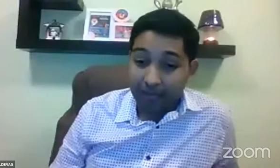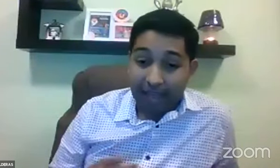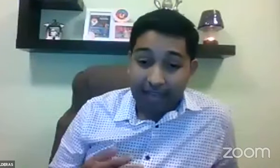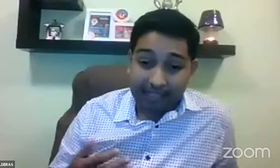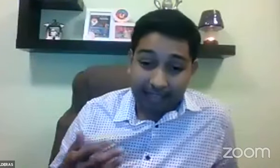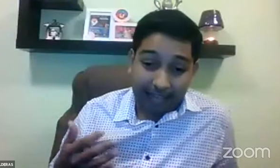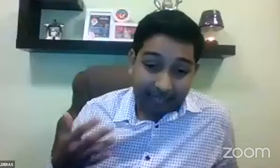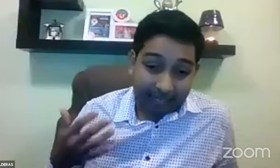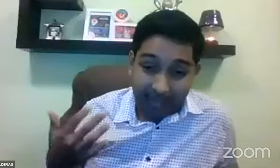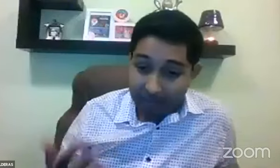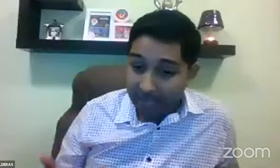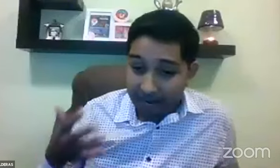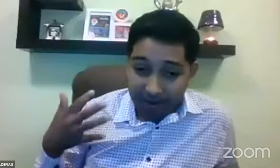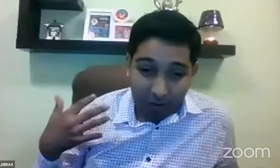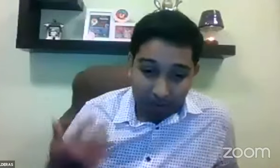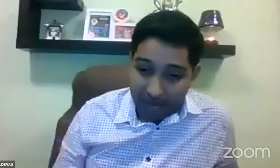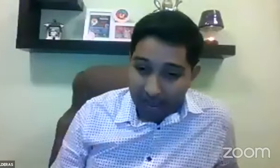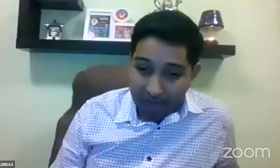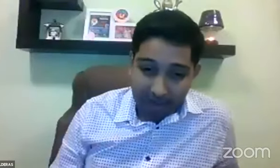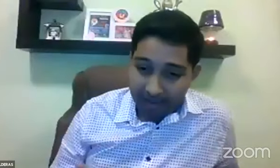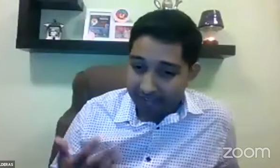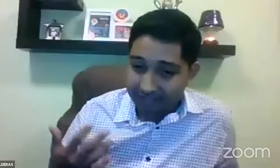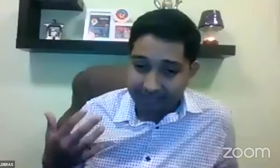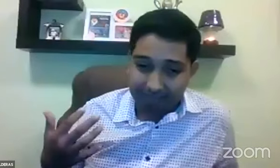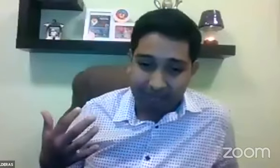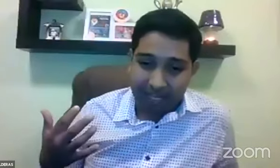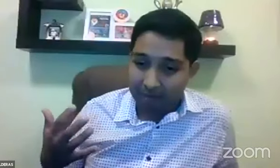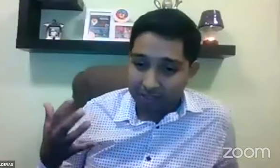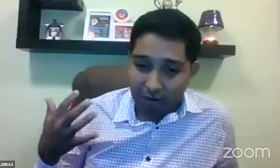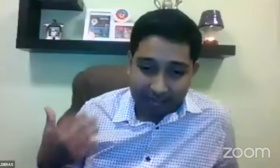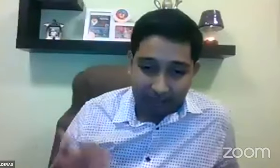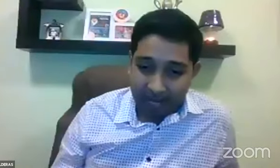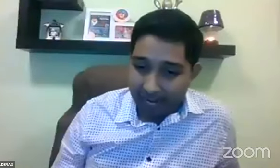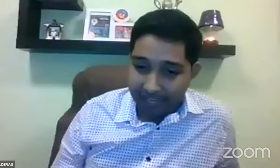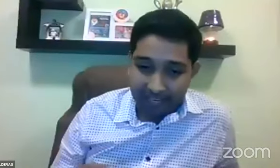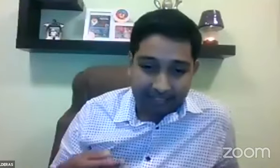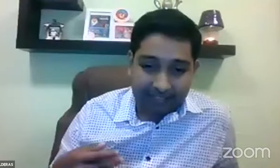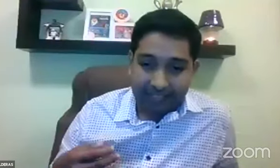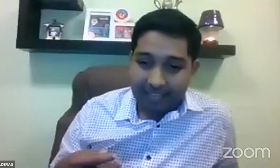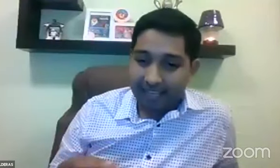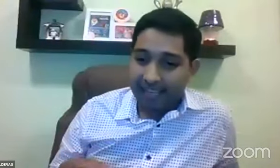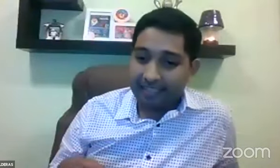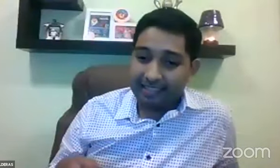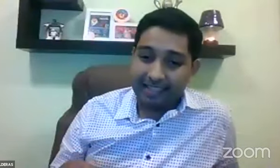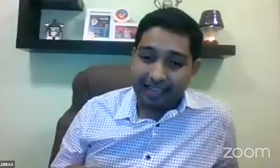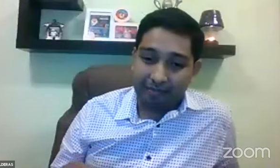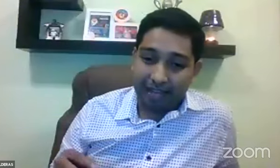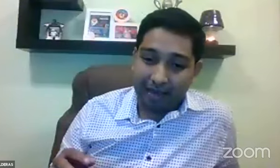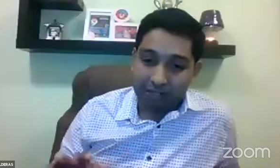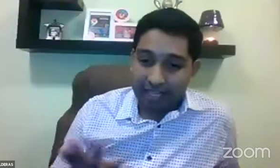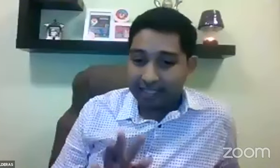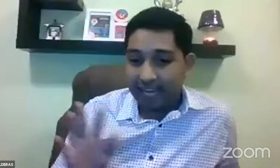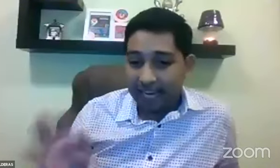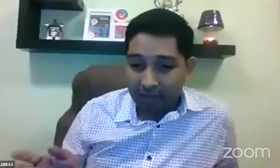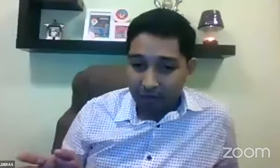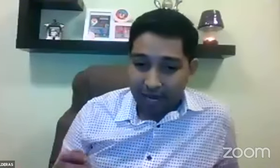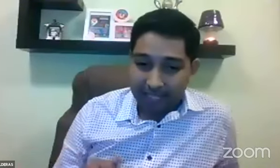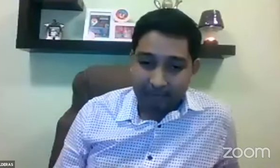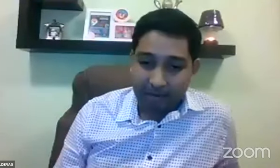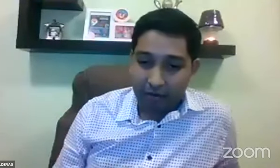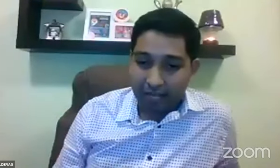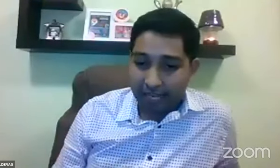exposición, hasta caminar me golpeaba, digamos, con las paredes, digamos, de que si